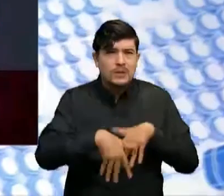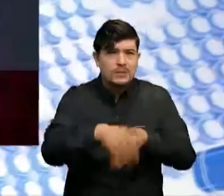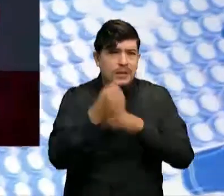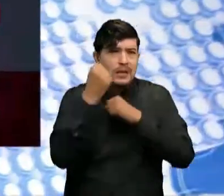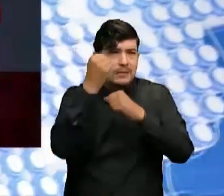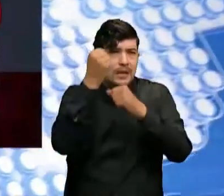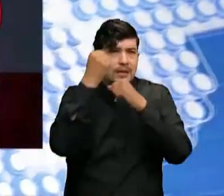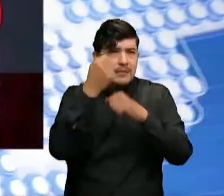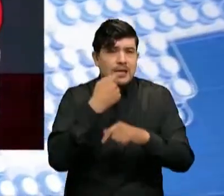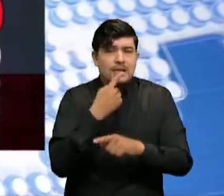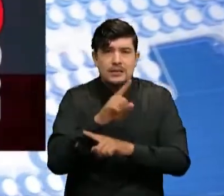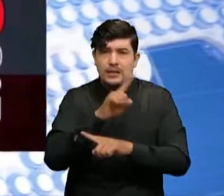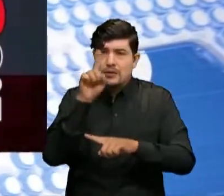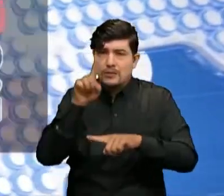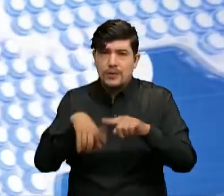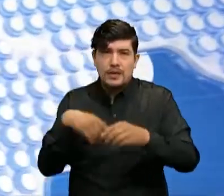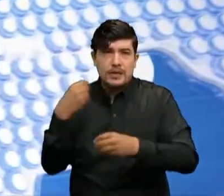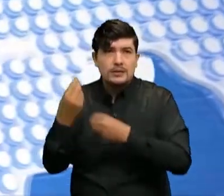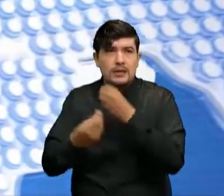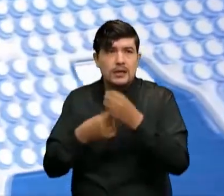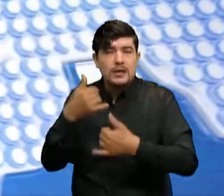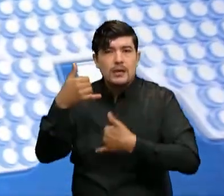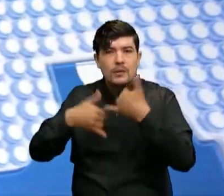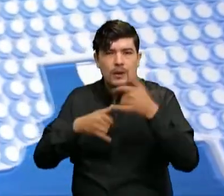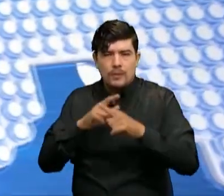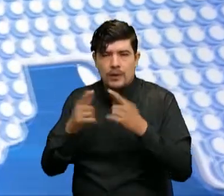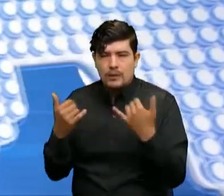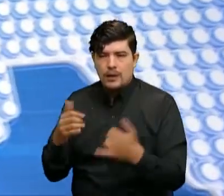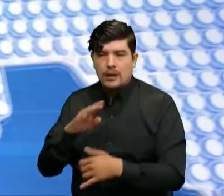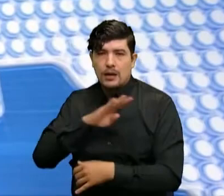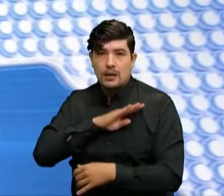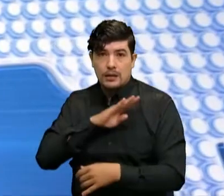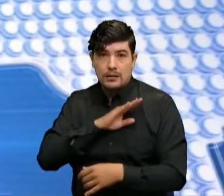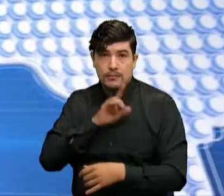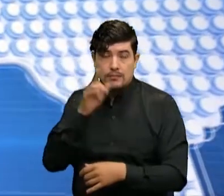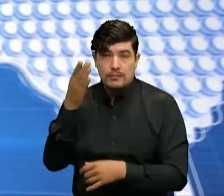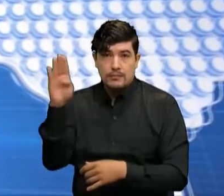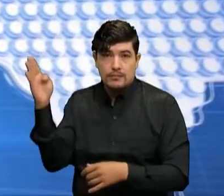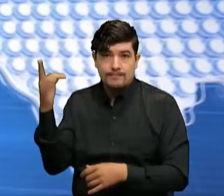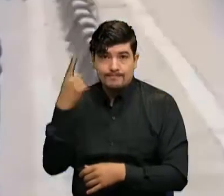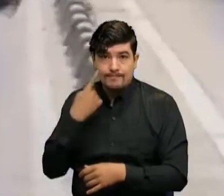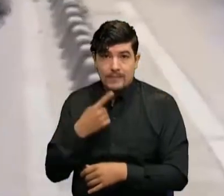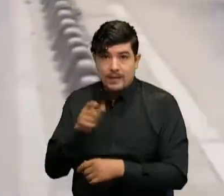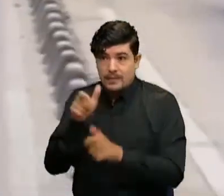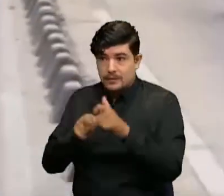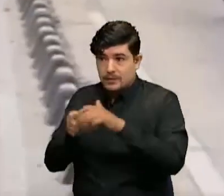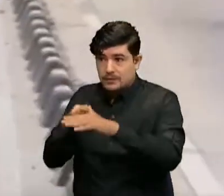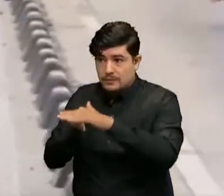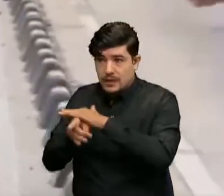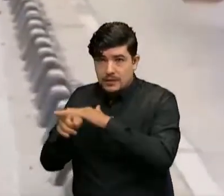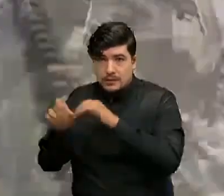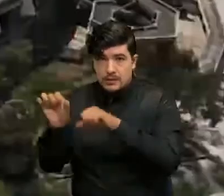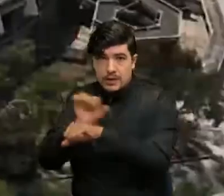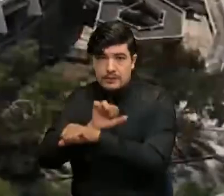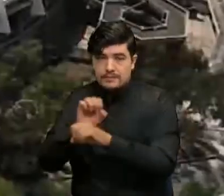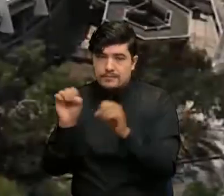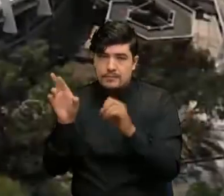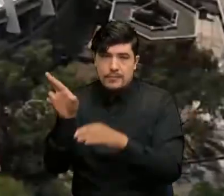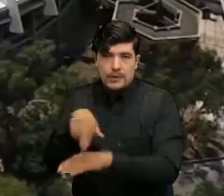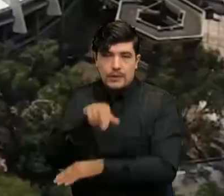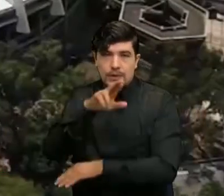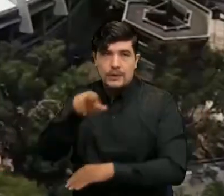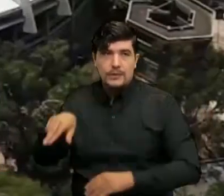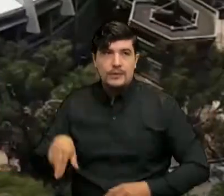marchas que impidan la realización del juego. La alcaldía de Barranquilla restringió para el día del partido el acceso de vehículos en las inmediaciones del Estadio